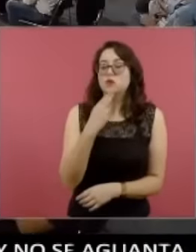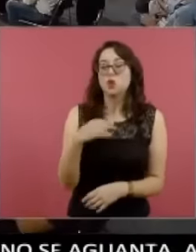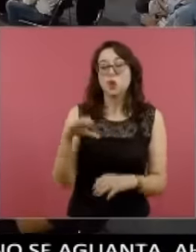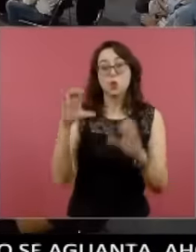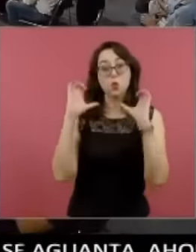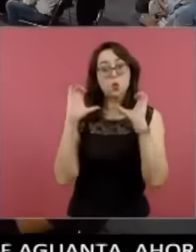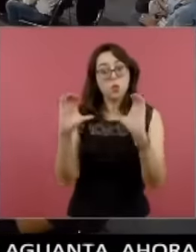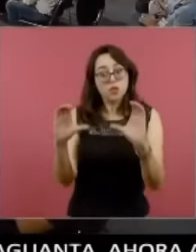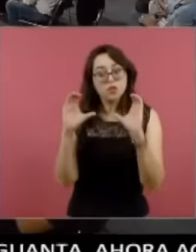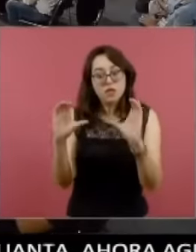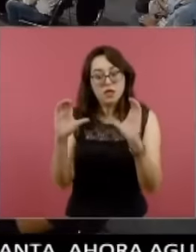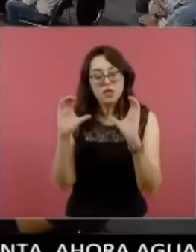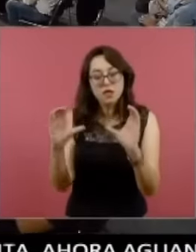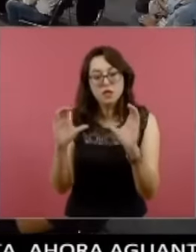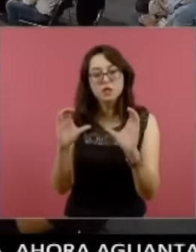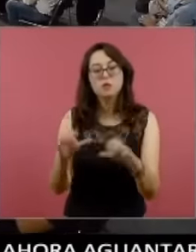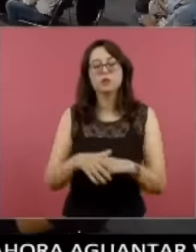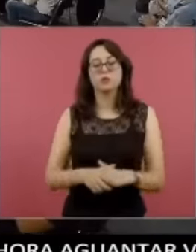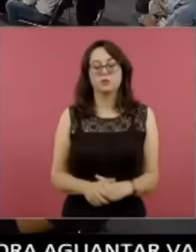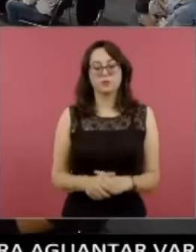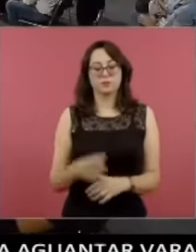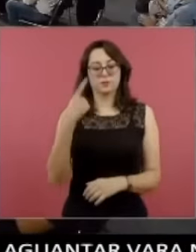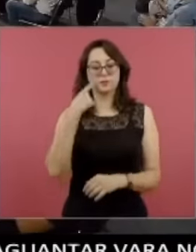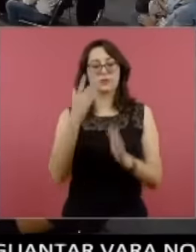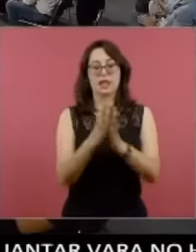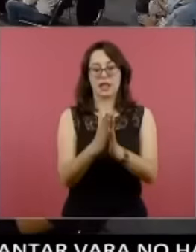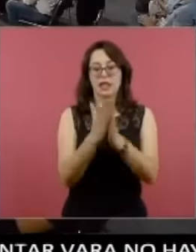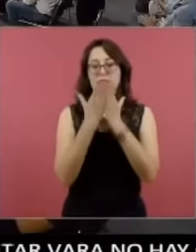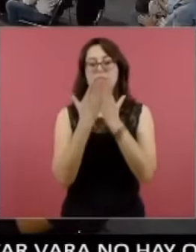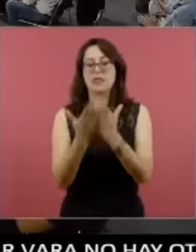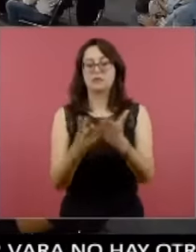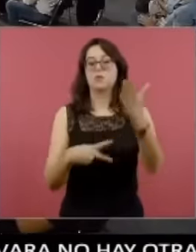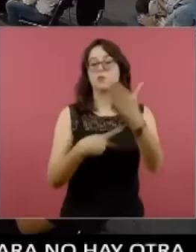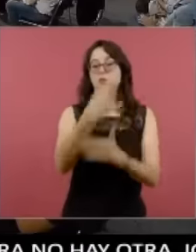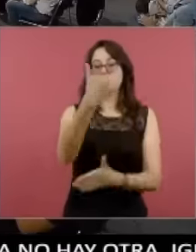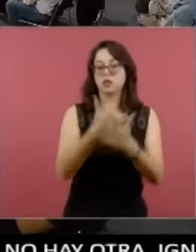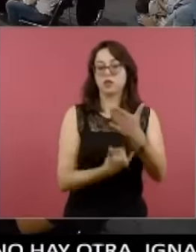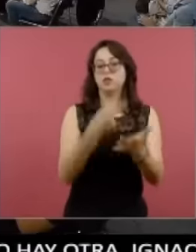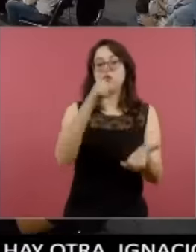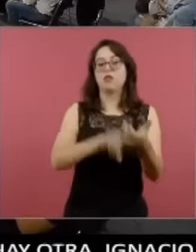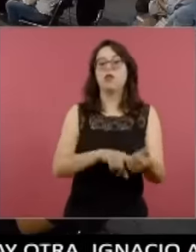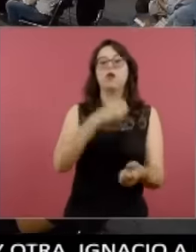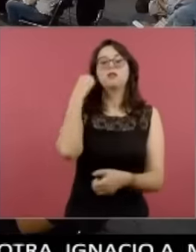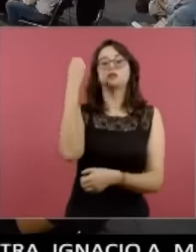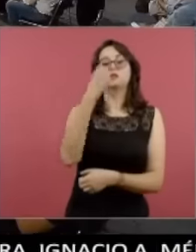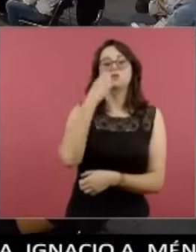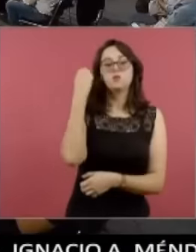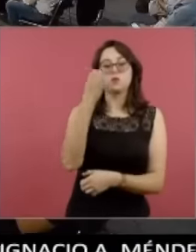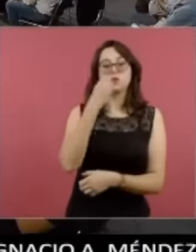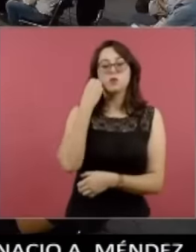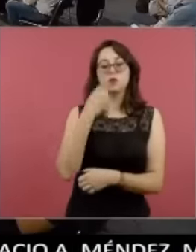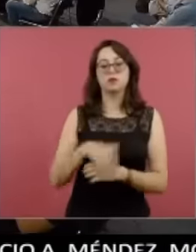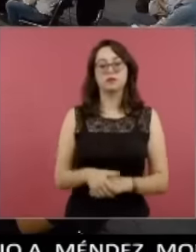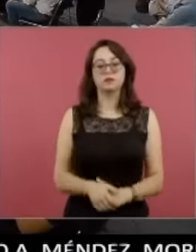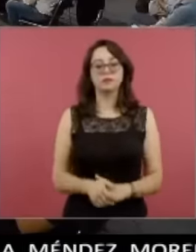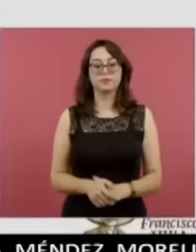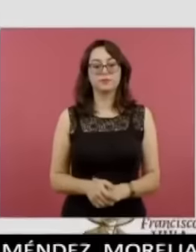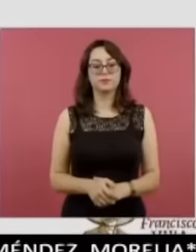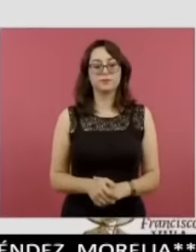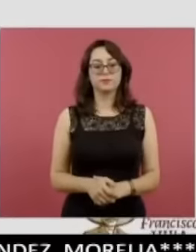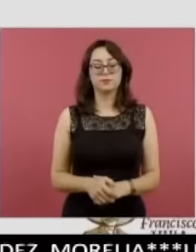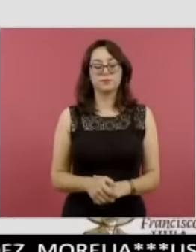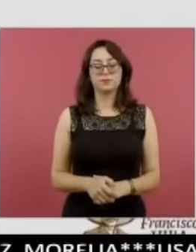que van a ser entregados a los niños y niñas de primer ingreso de hecho Ana Meli Santiago ella es asesora técnica pedagógica